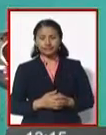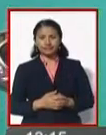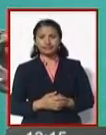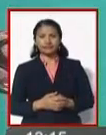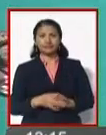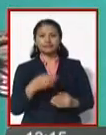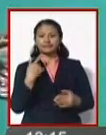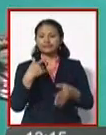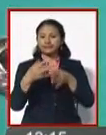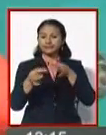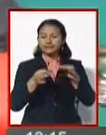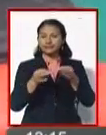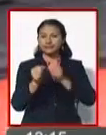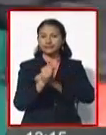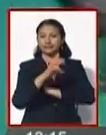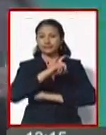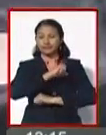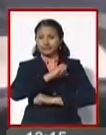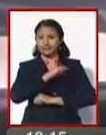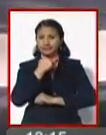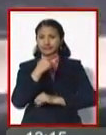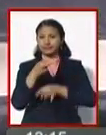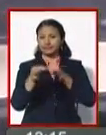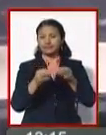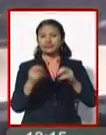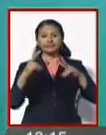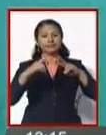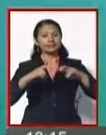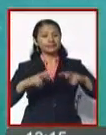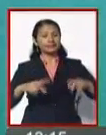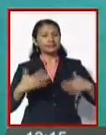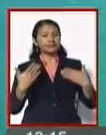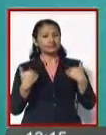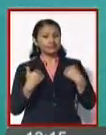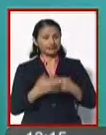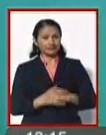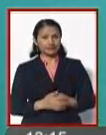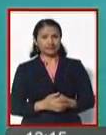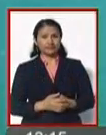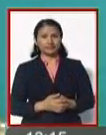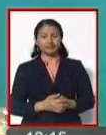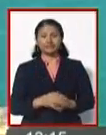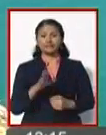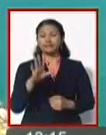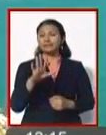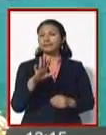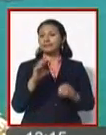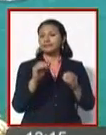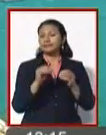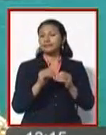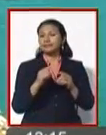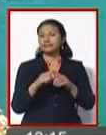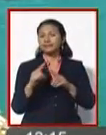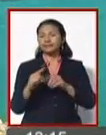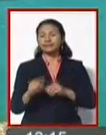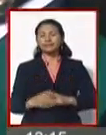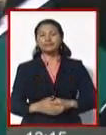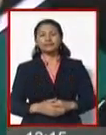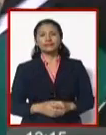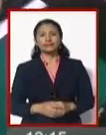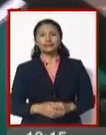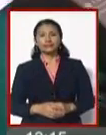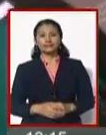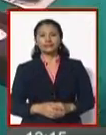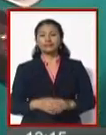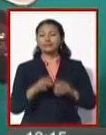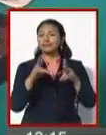según lo que nos ha manifestado la policía y que las investigaciones llevan a ello, tenemos algo más de 5 casos referentes.